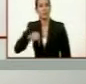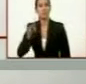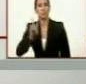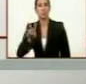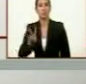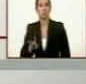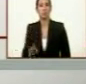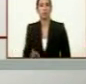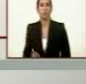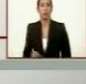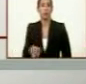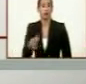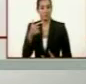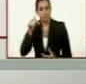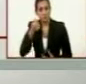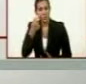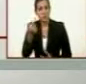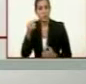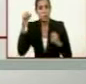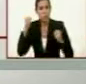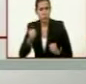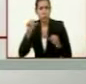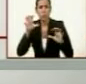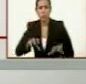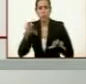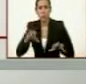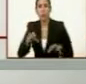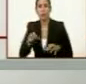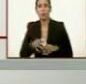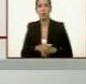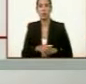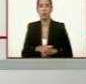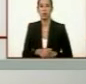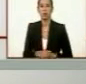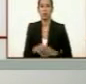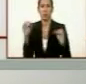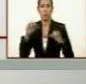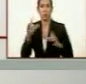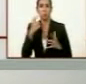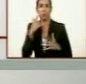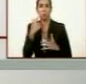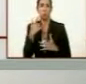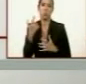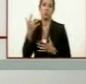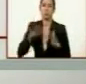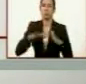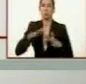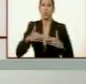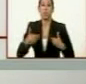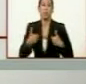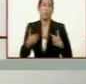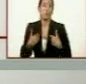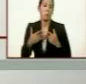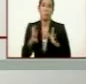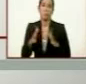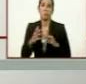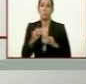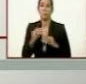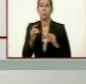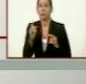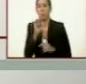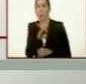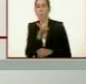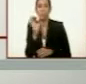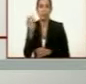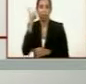las fuertes lluvias no se habían dado en el plano que vamos a conocer a partir de este momento, sufrimos en menos de 40 días